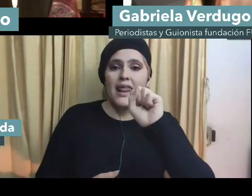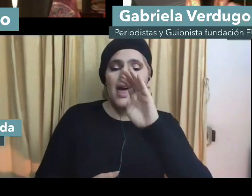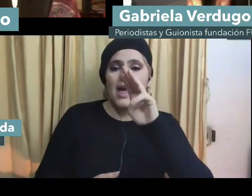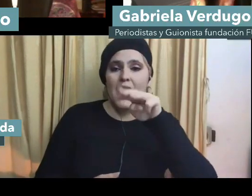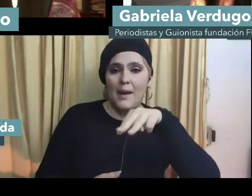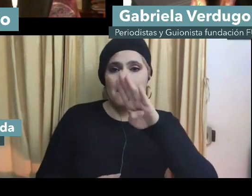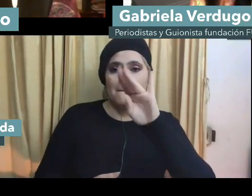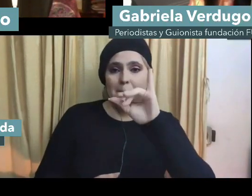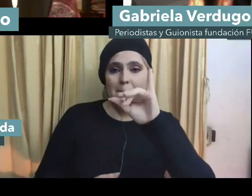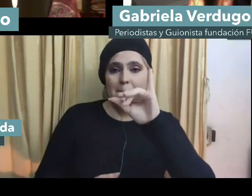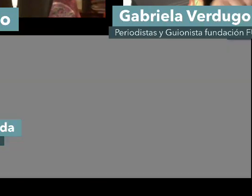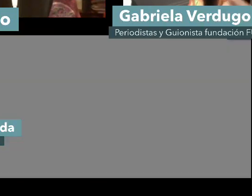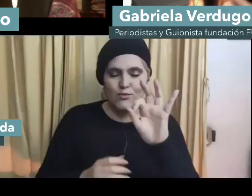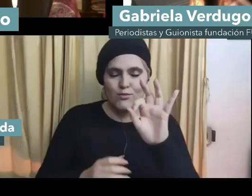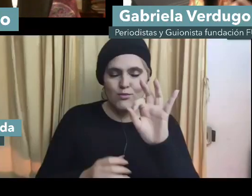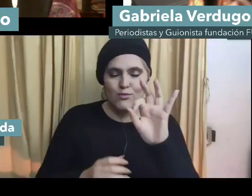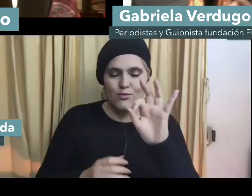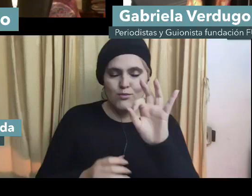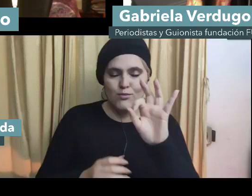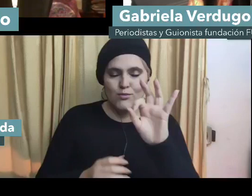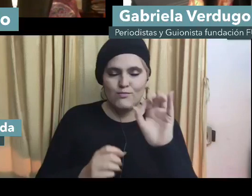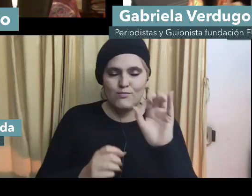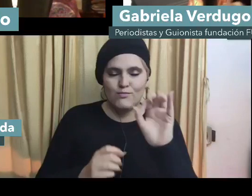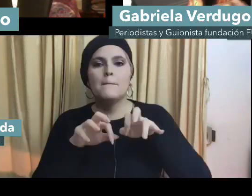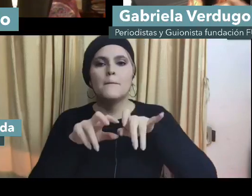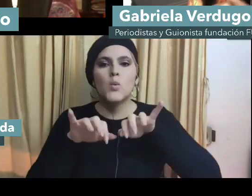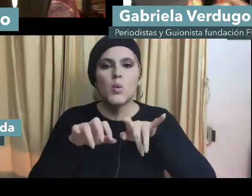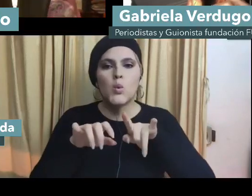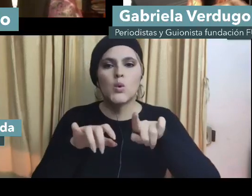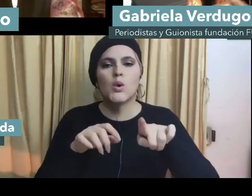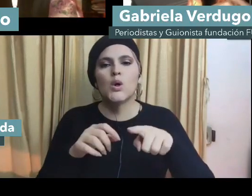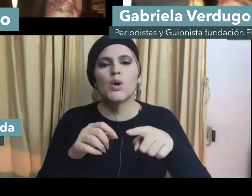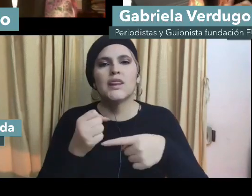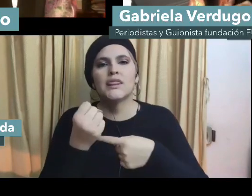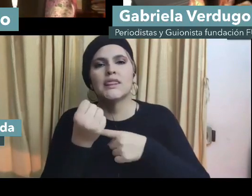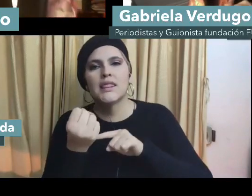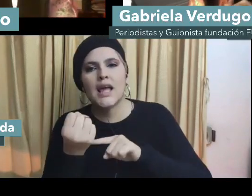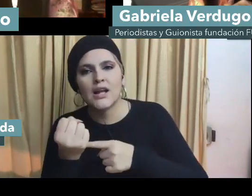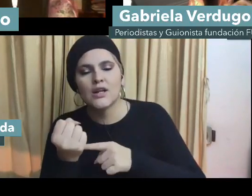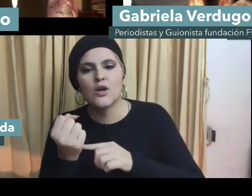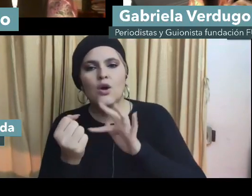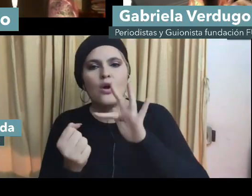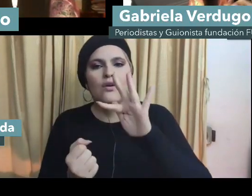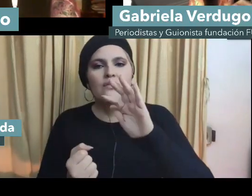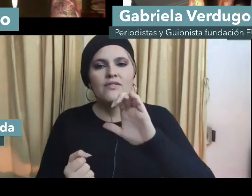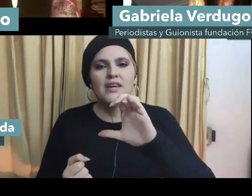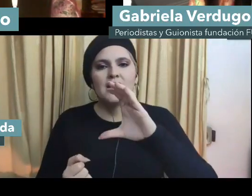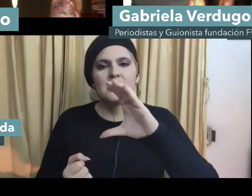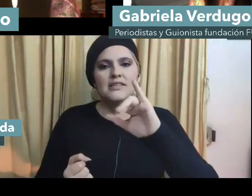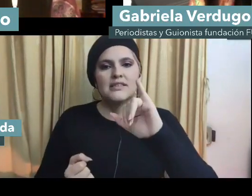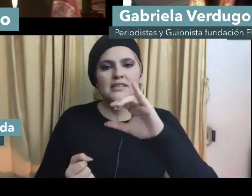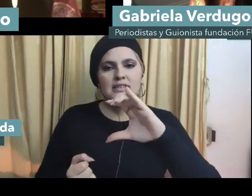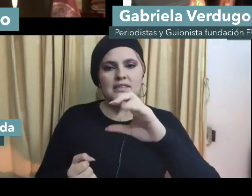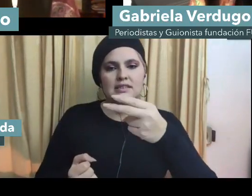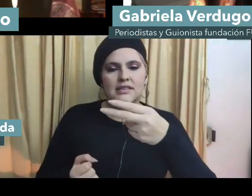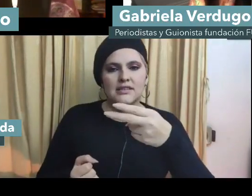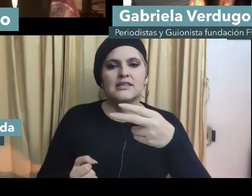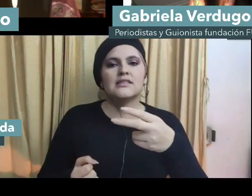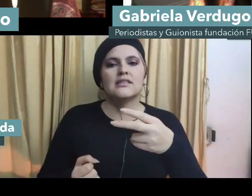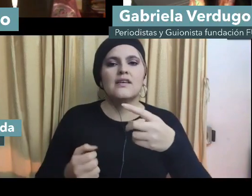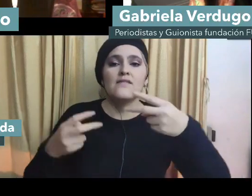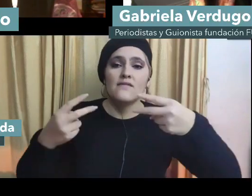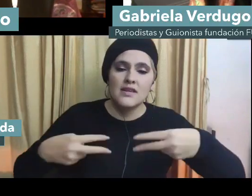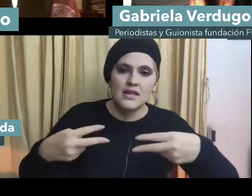esto. Manuel es productor técnico del Festival de Cine Chileno y del Festival Internacional de Cine de Viña del Mar, y productor de Proaxis